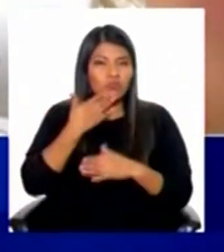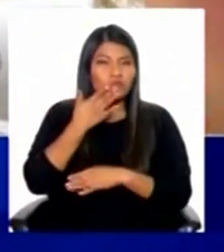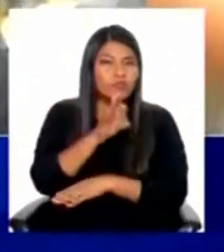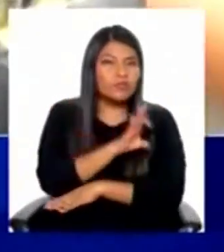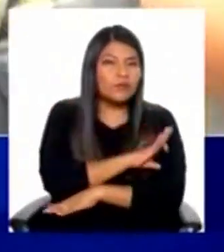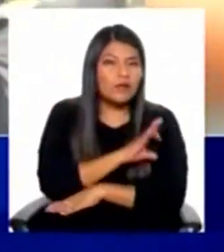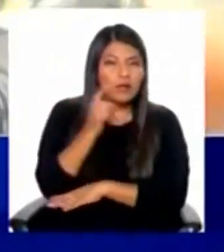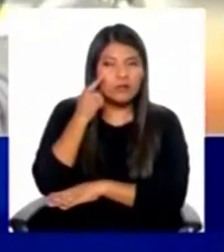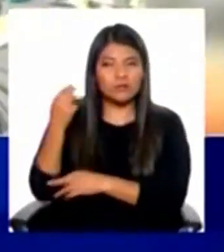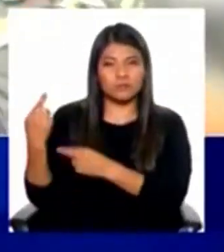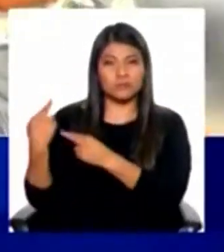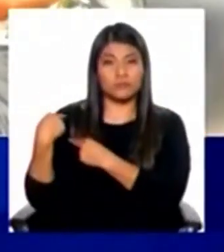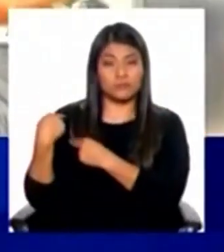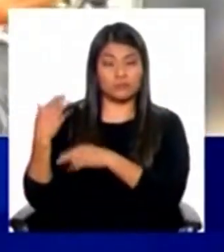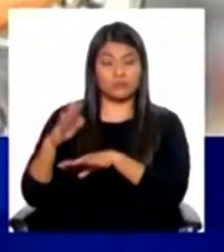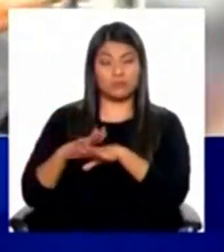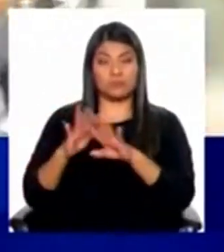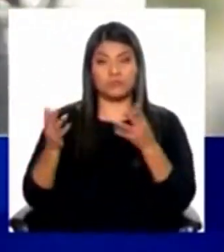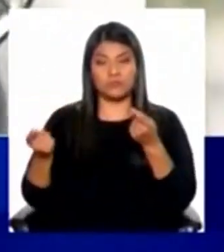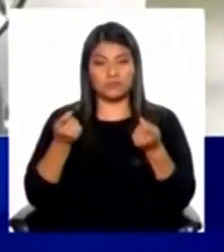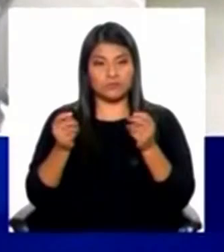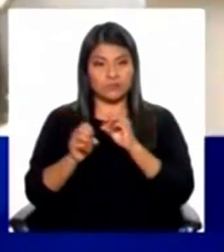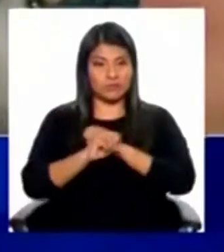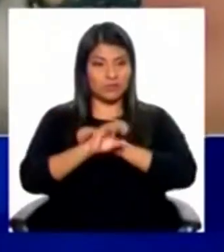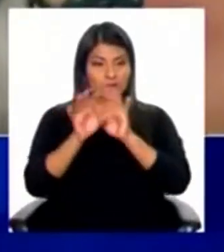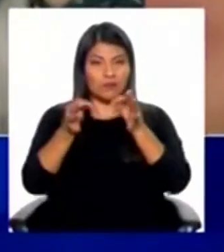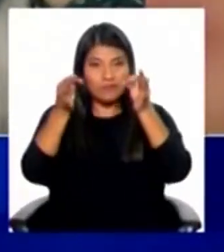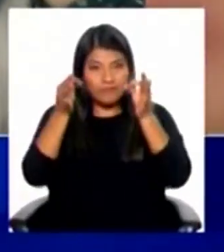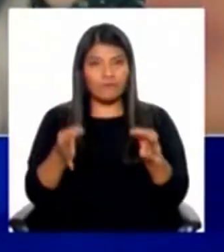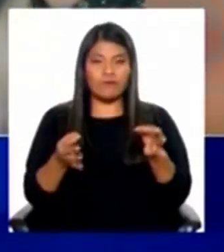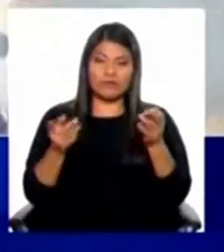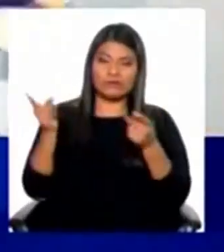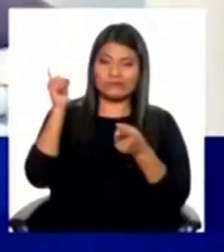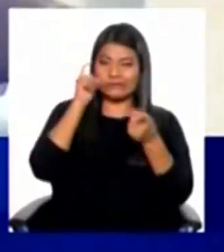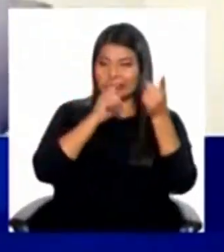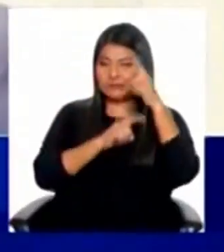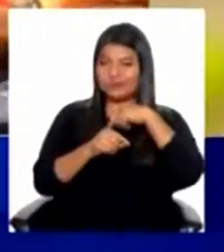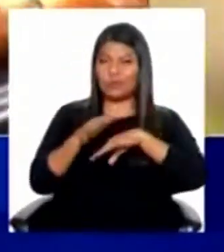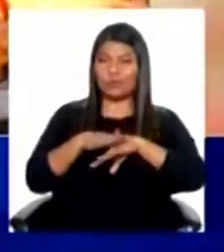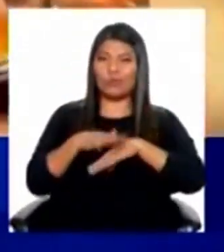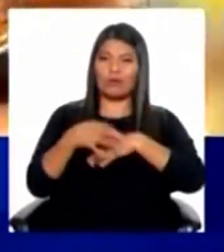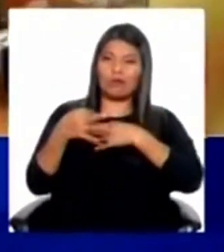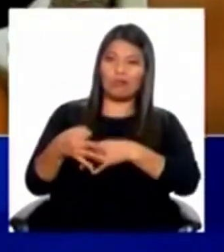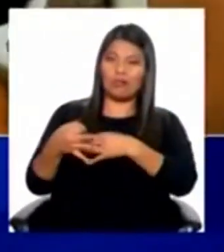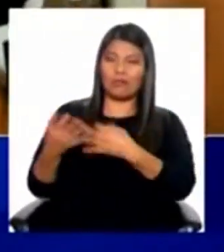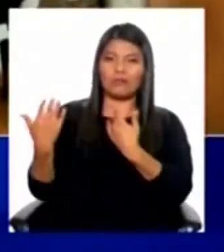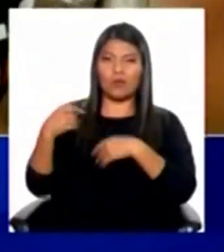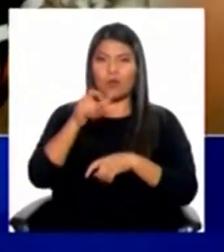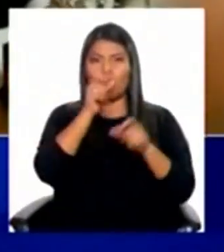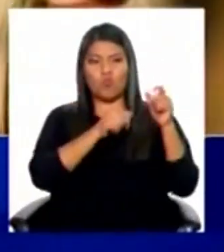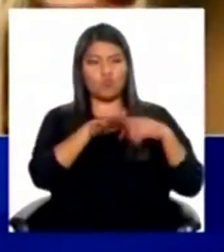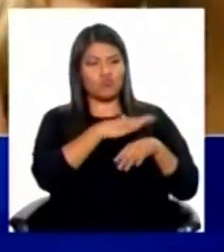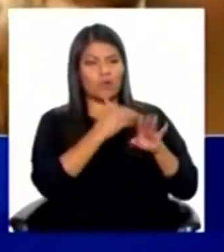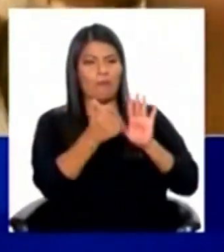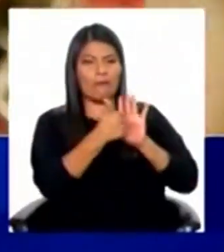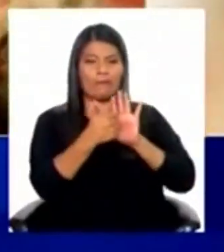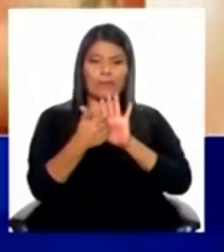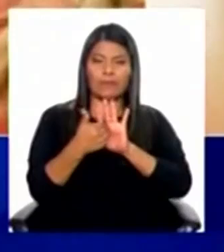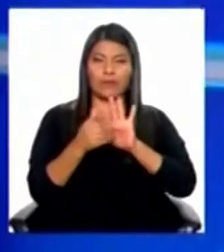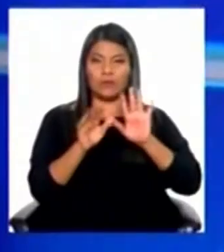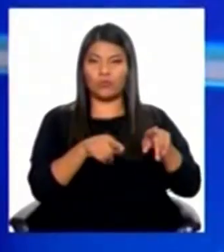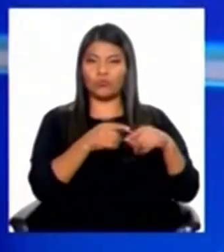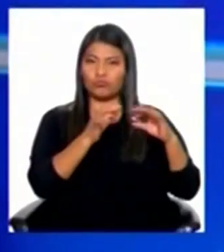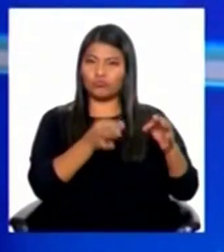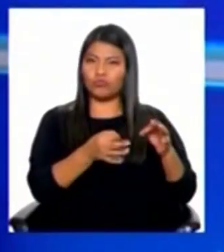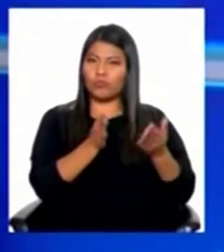Como decía, ¿no tendría que haber acciones más concretas para tratar de disminuir este tipo de la presencia de estos delincuentes? Porque son más eficientes que nosotros. Eso